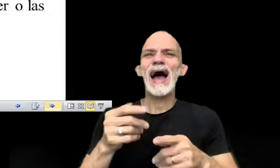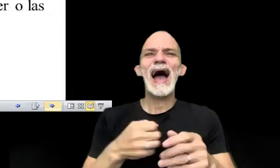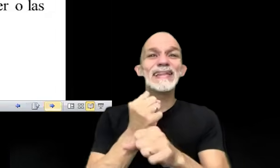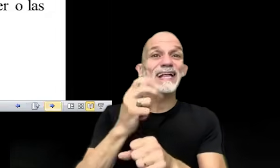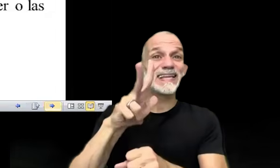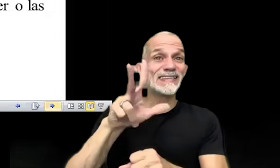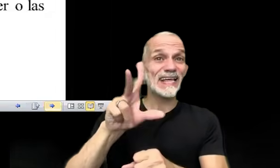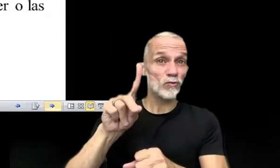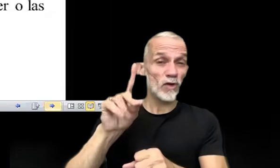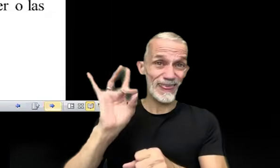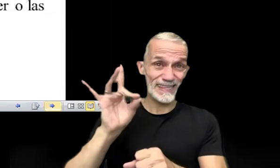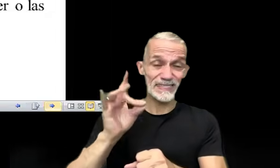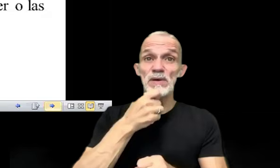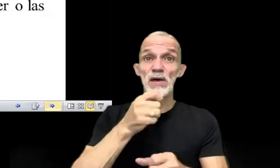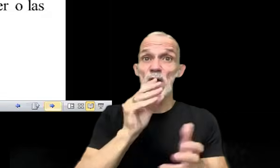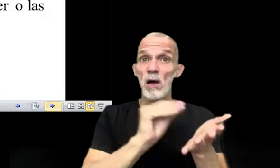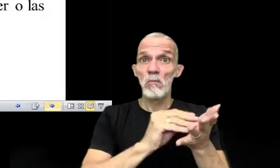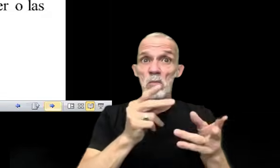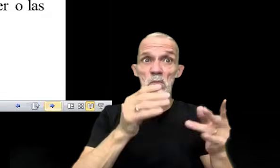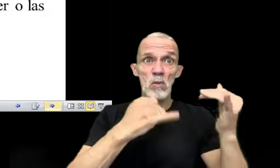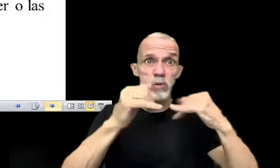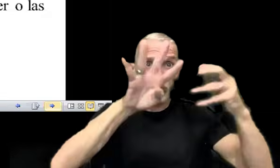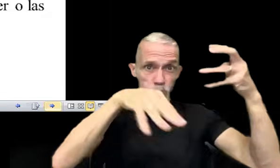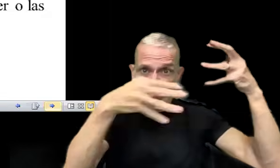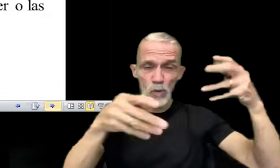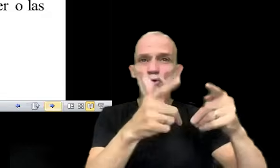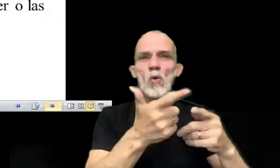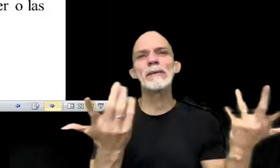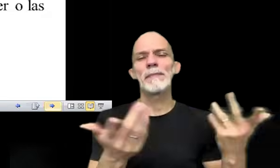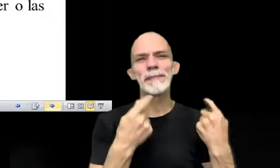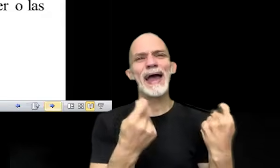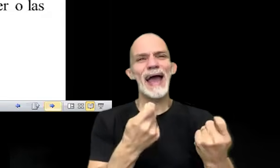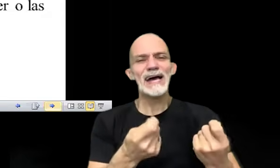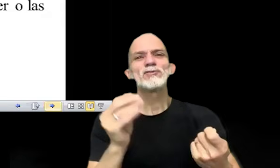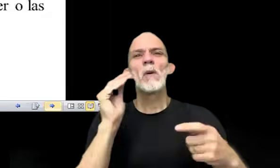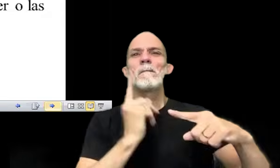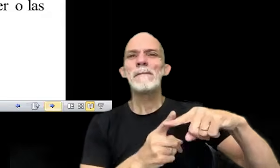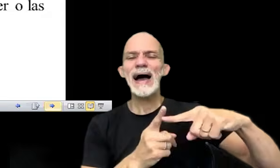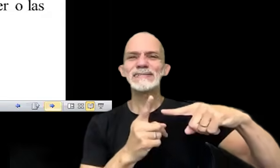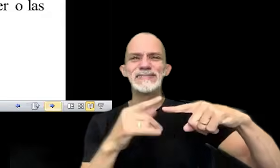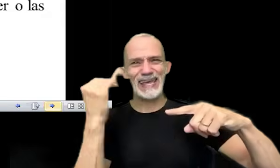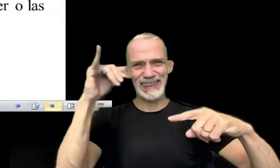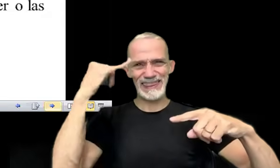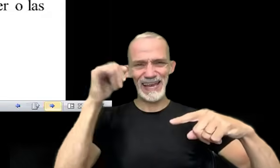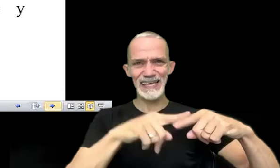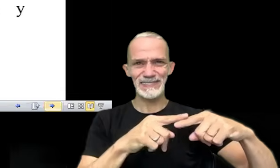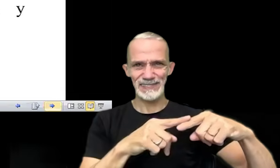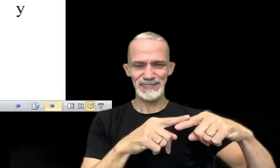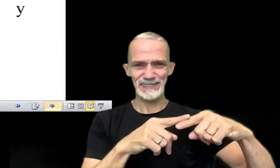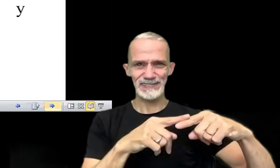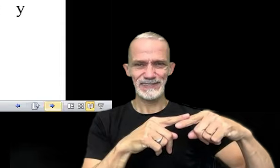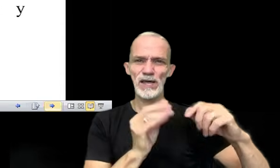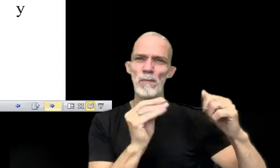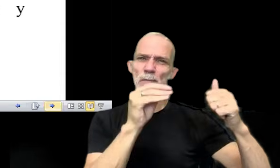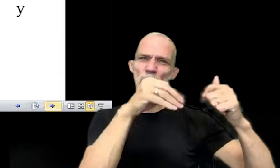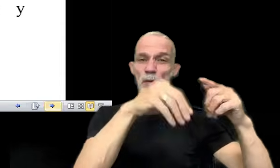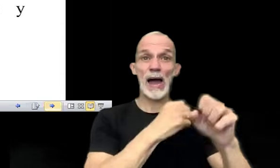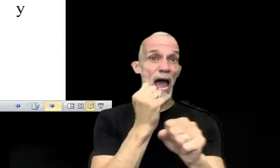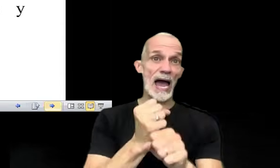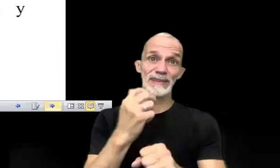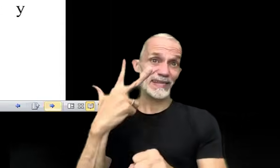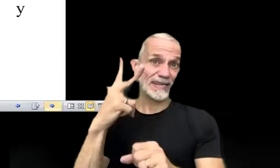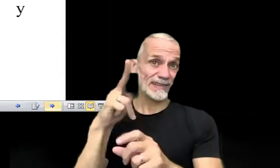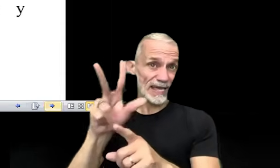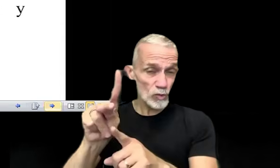tiene cotización, sí, va a ser al valor de costo más los intereses que se hayan devengado hasta